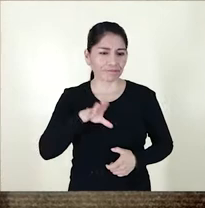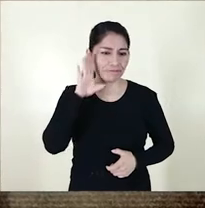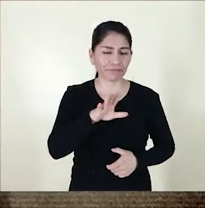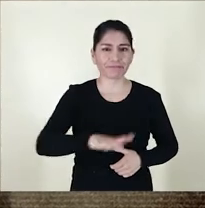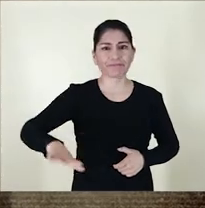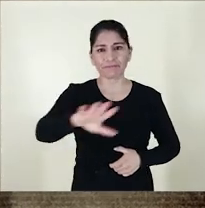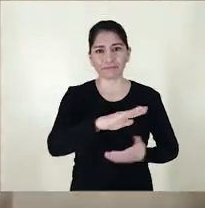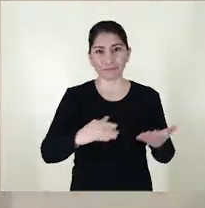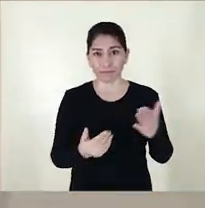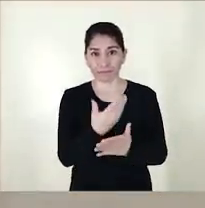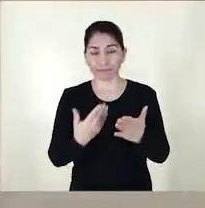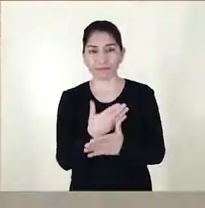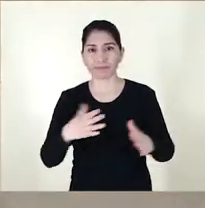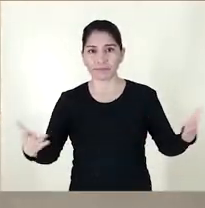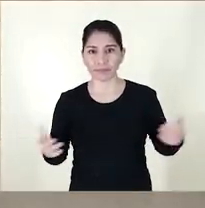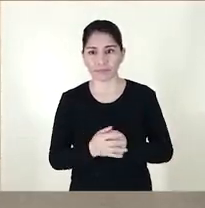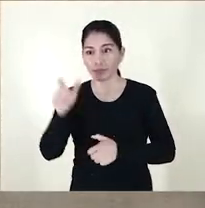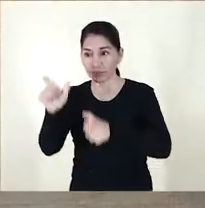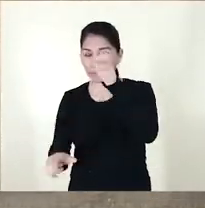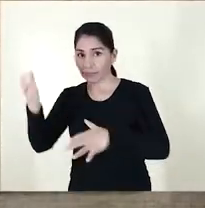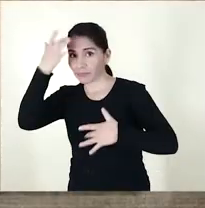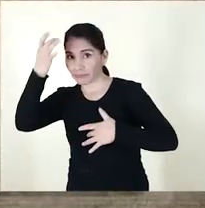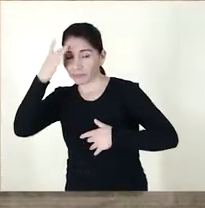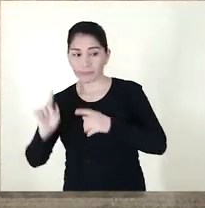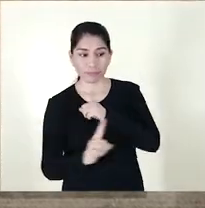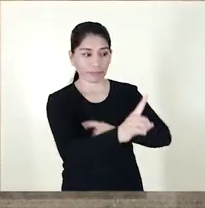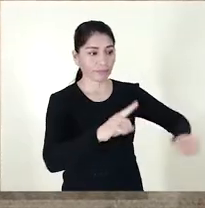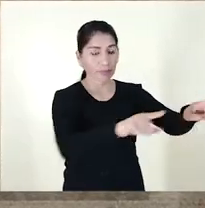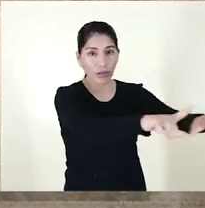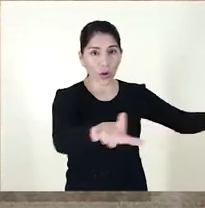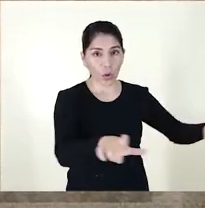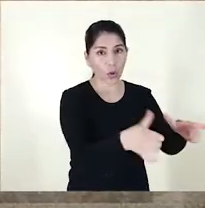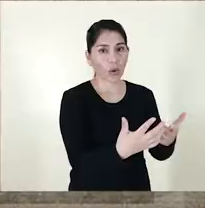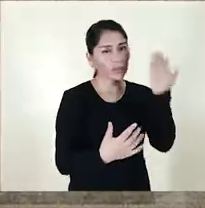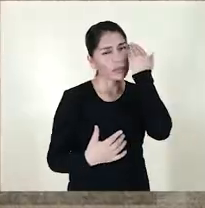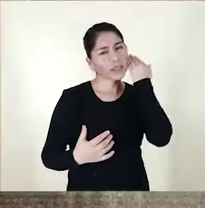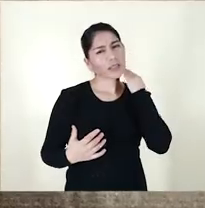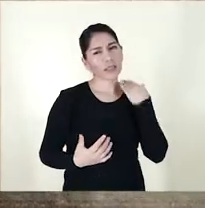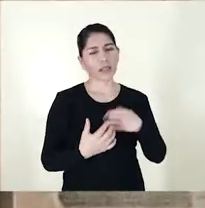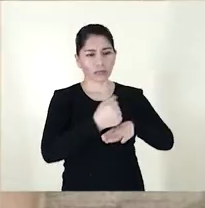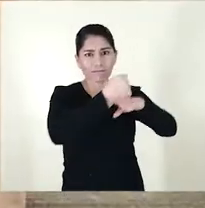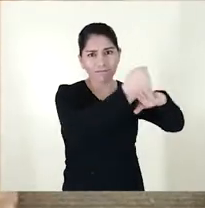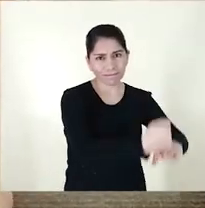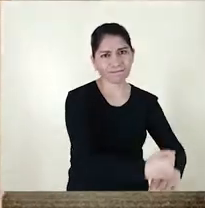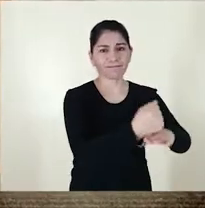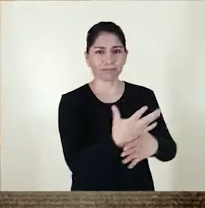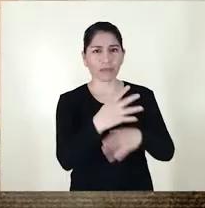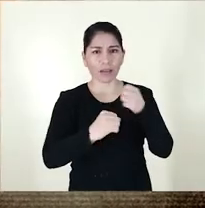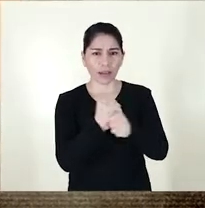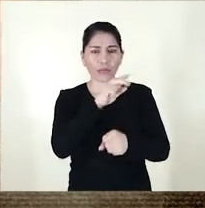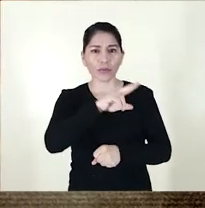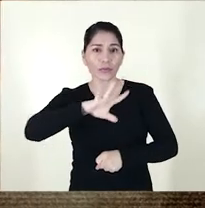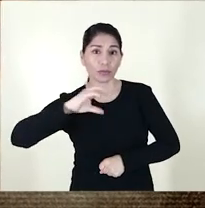ese siglo, y que continuaba atendiendo a los enfermos en establecimientos que se habían fundado más de 250 años antes. A eso